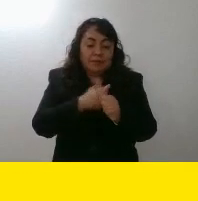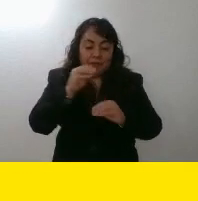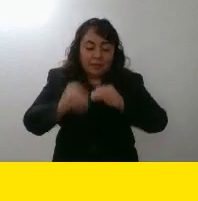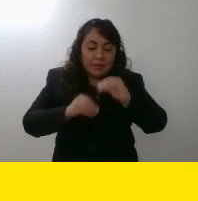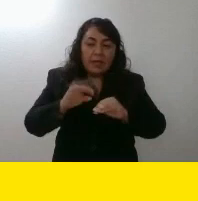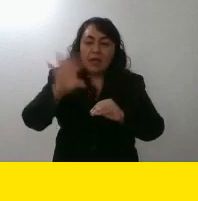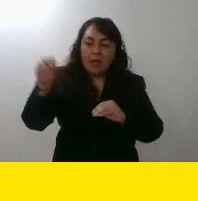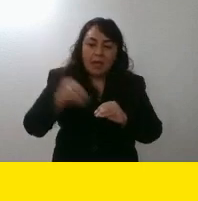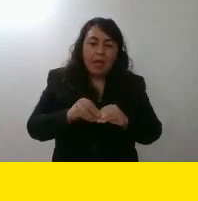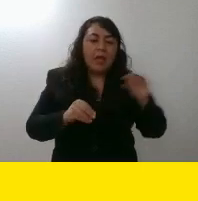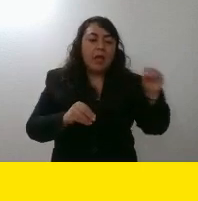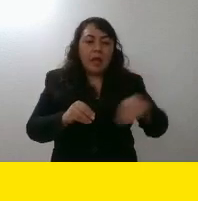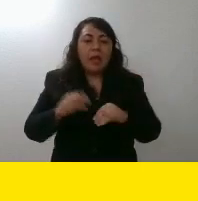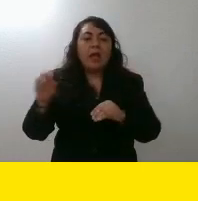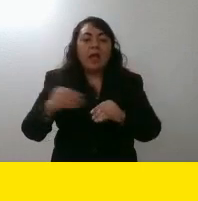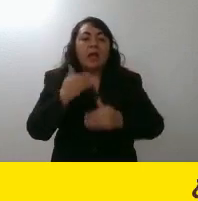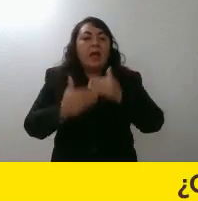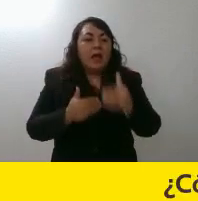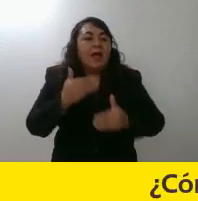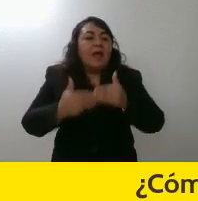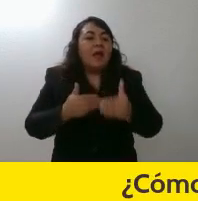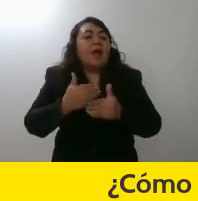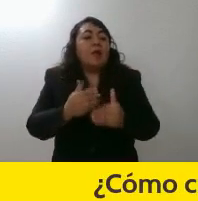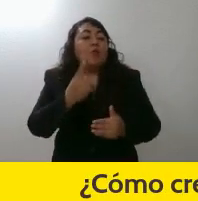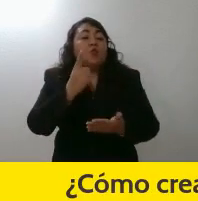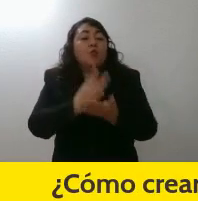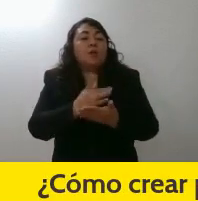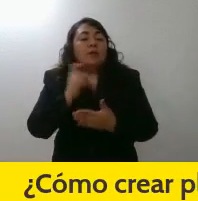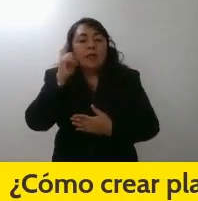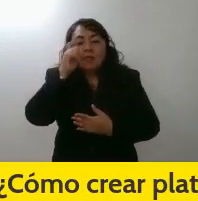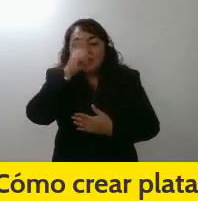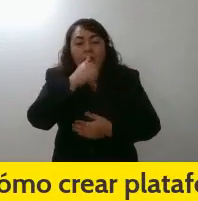datos, actualizando las bases, etc. Y si bien